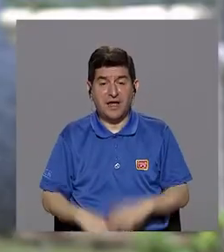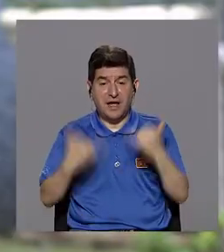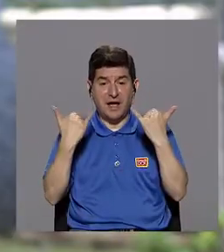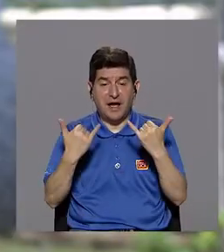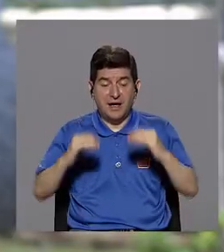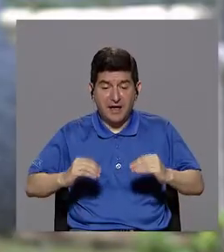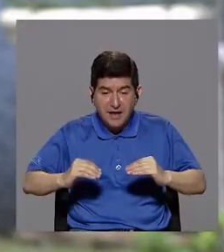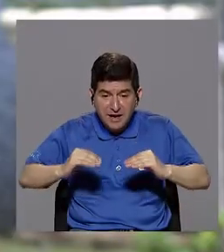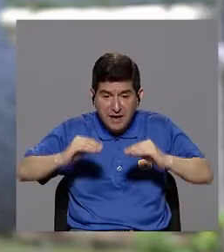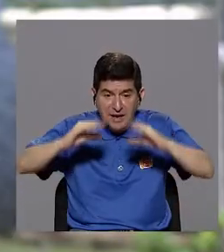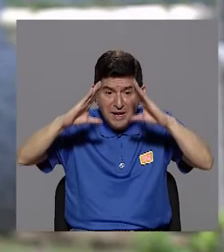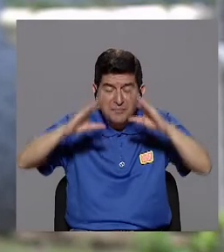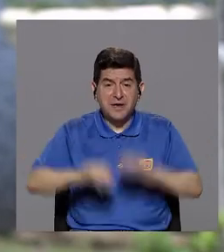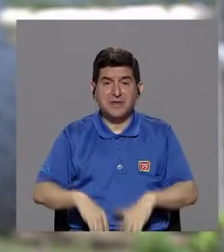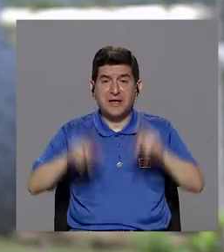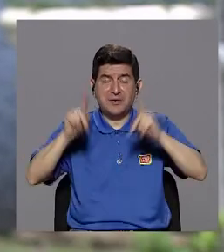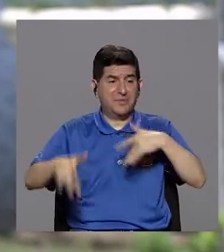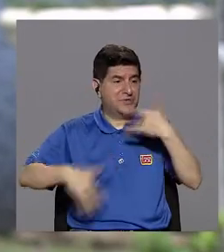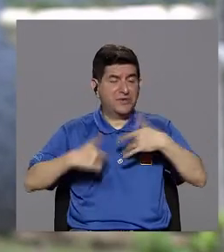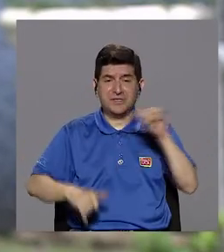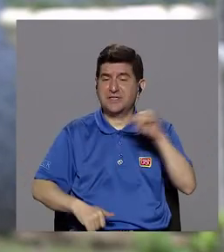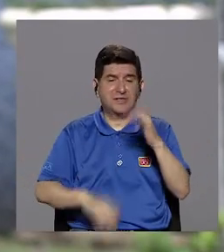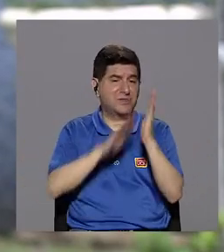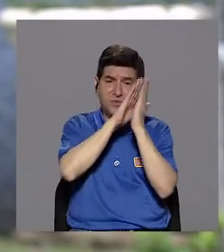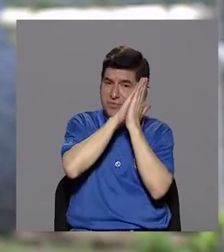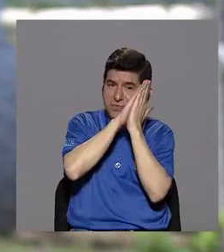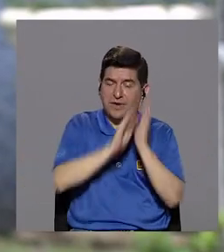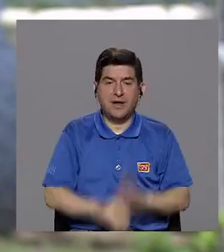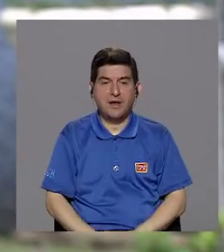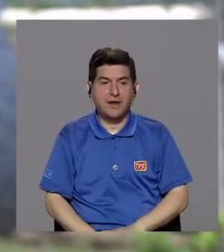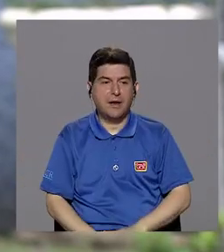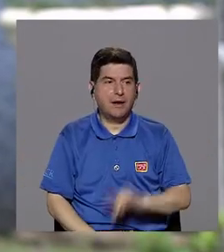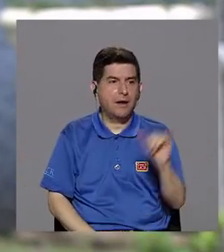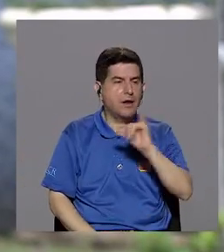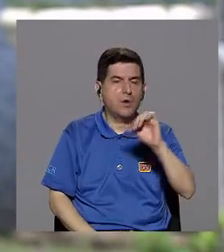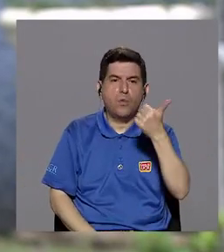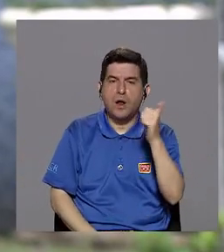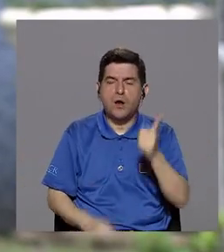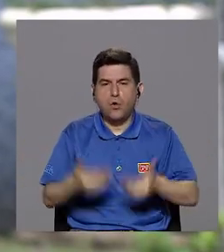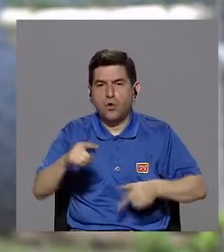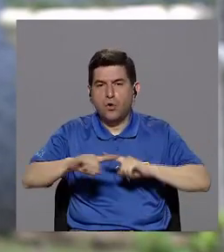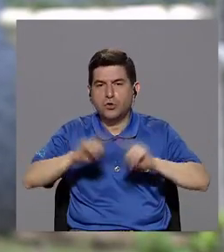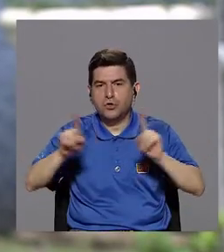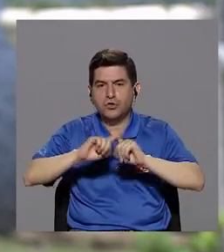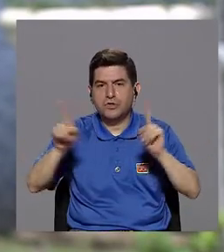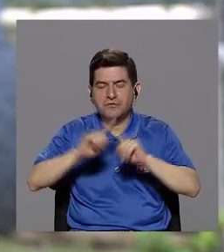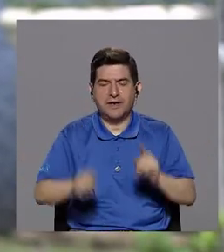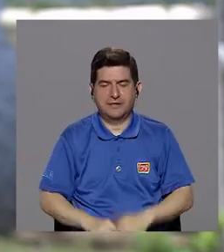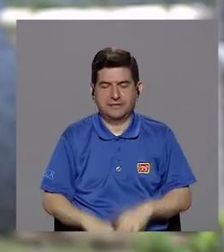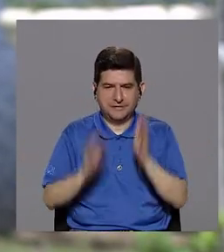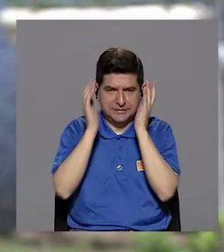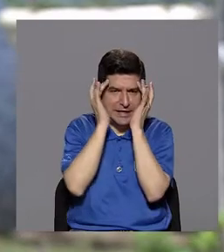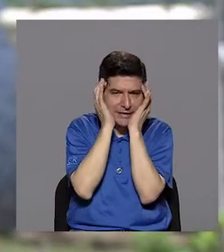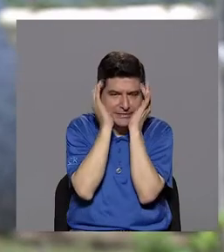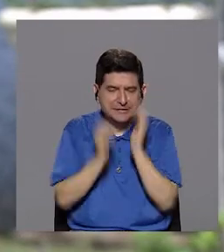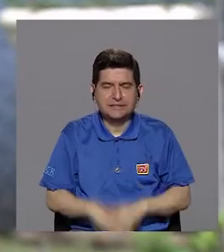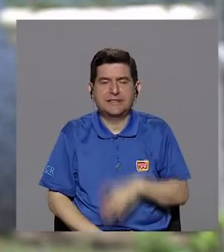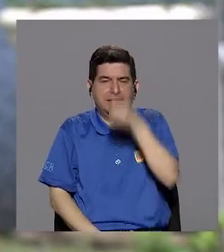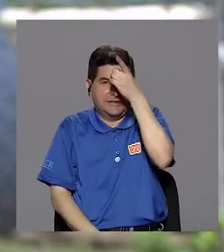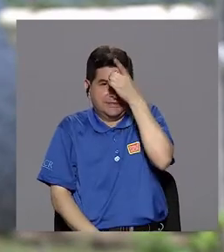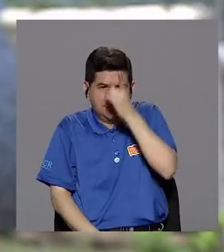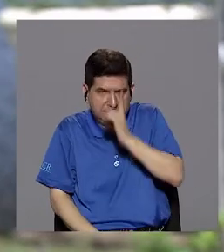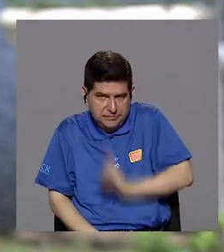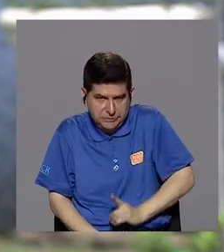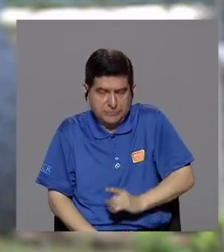mañanas. Esos son los principales. Pero también puede haber, por ejemplo, ansiedad, puede haber